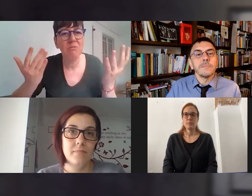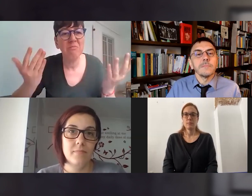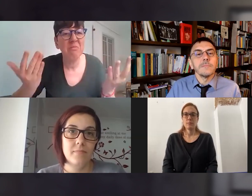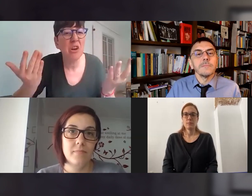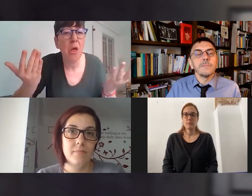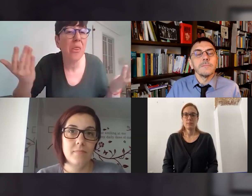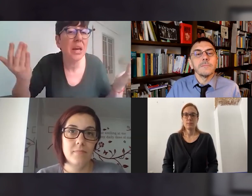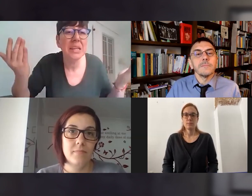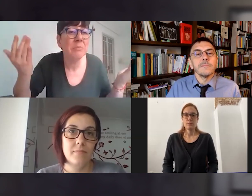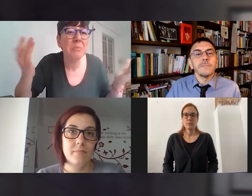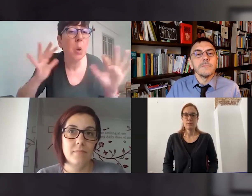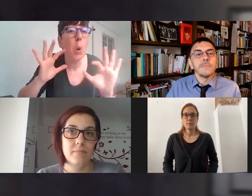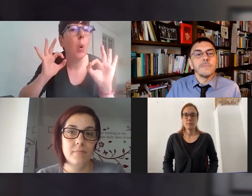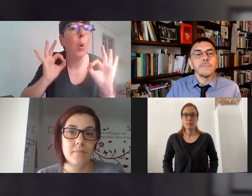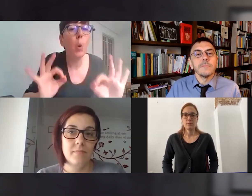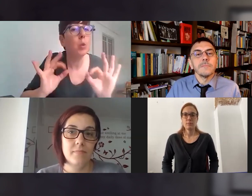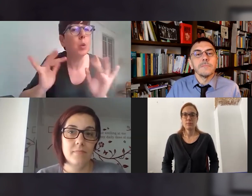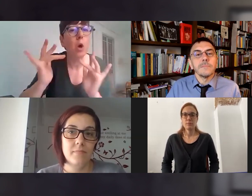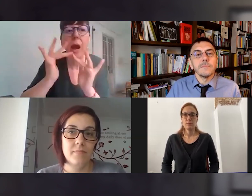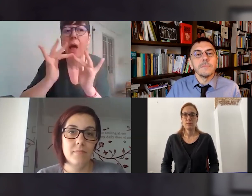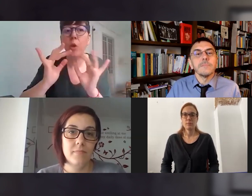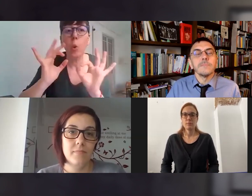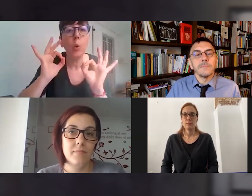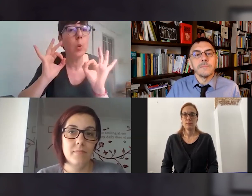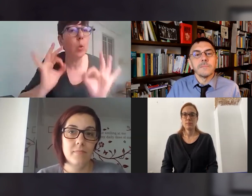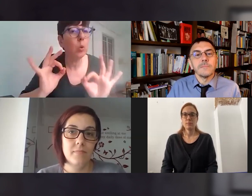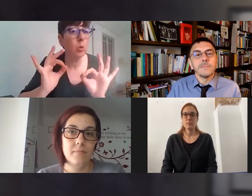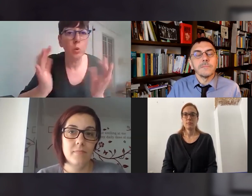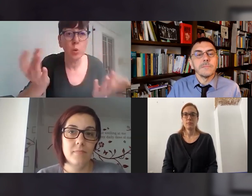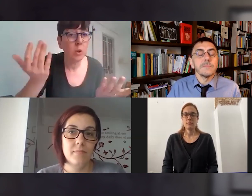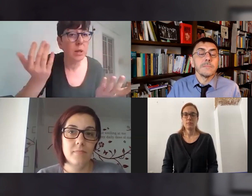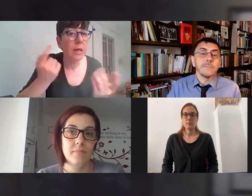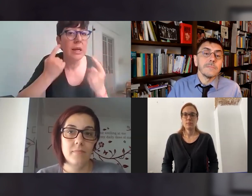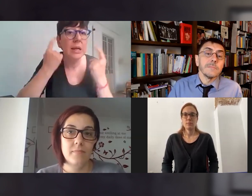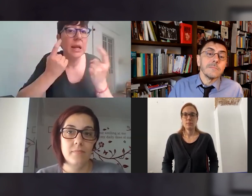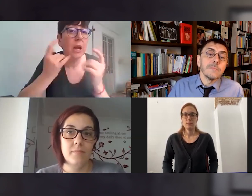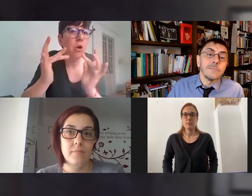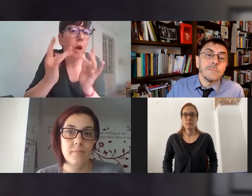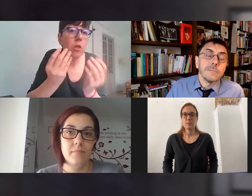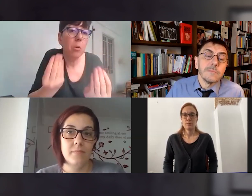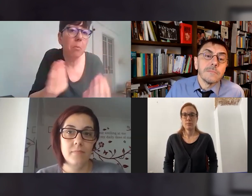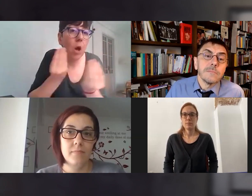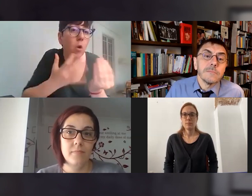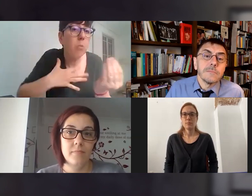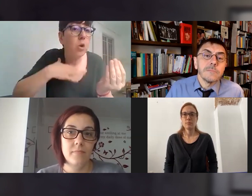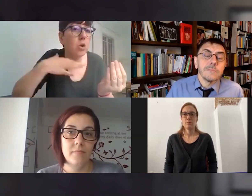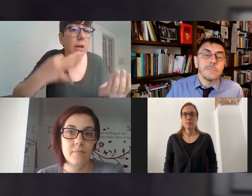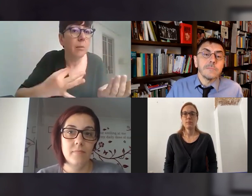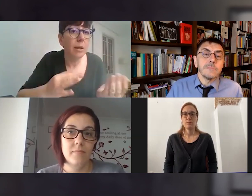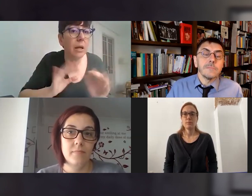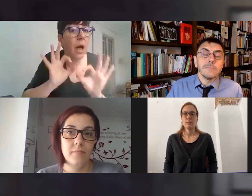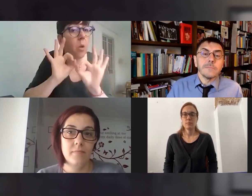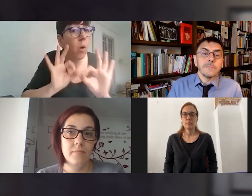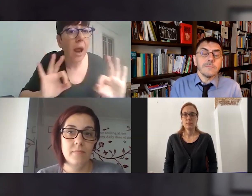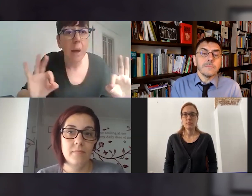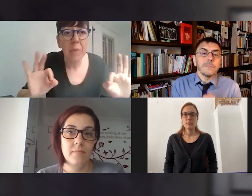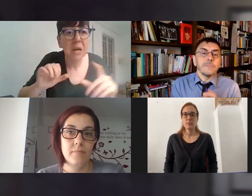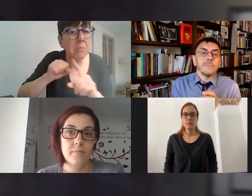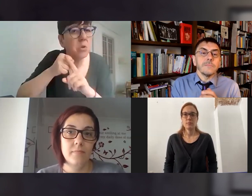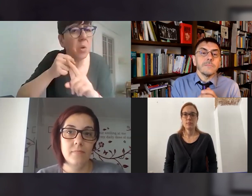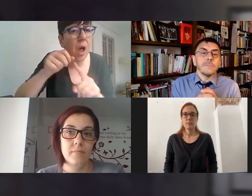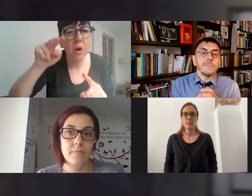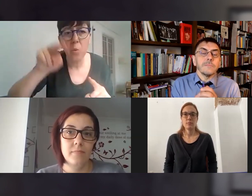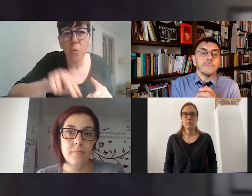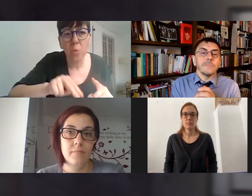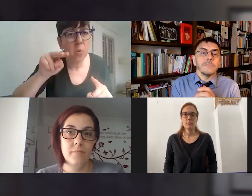menos confianza por parte de la gente, con lo cual la relación es muy, muy, muy justa y, bueno, se puede